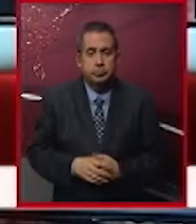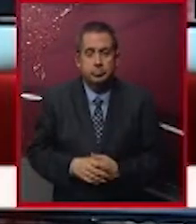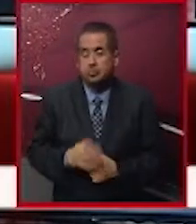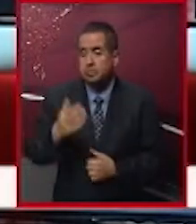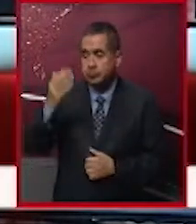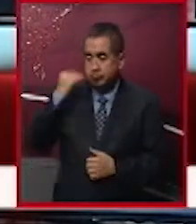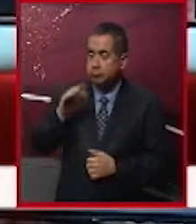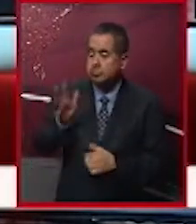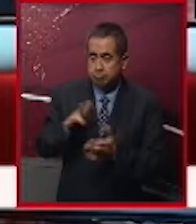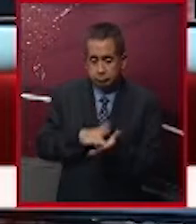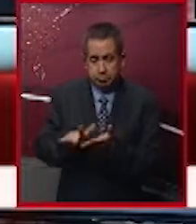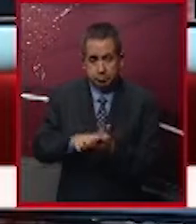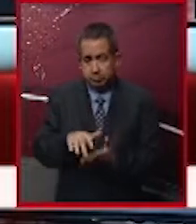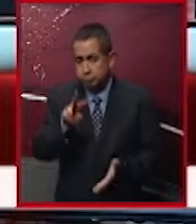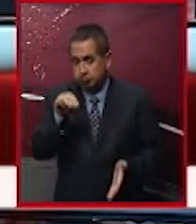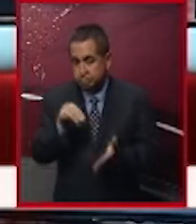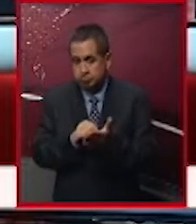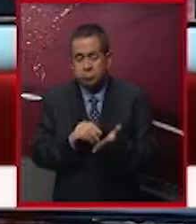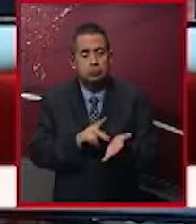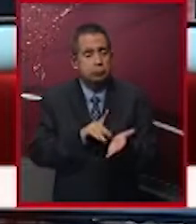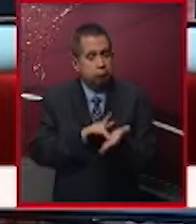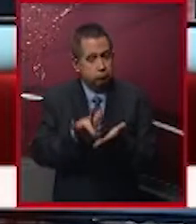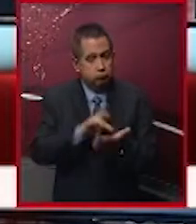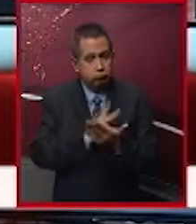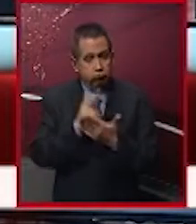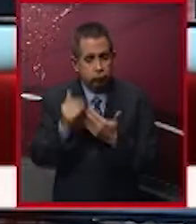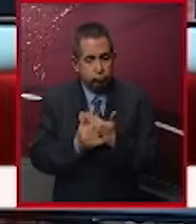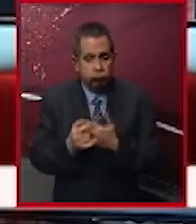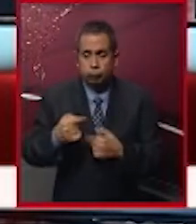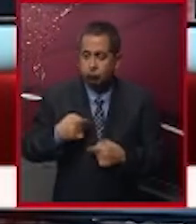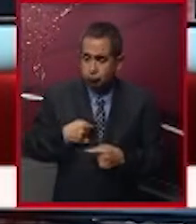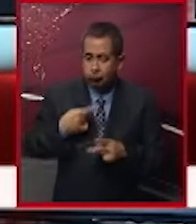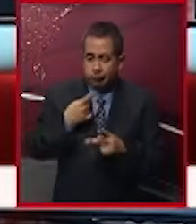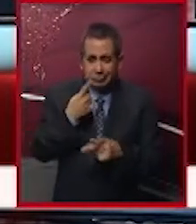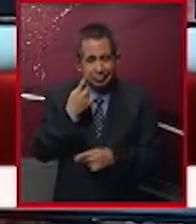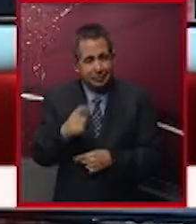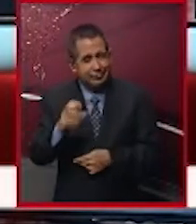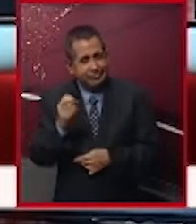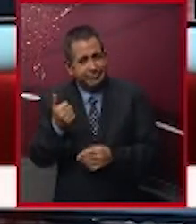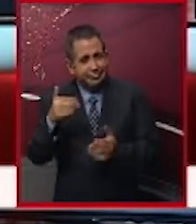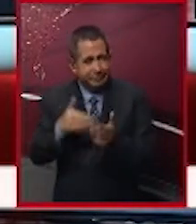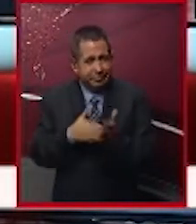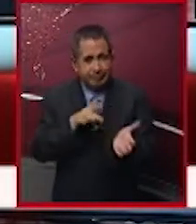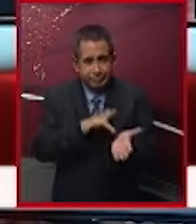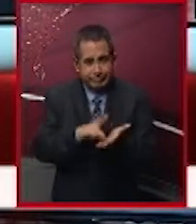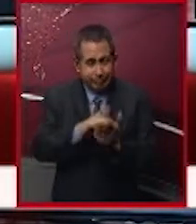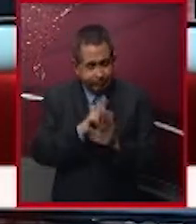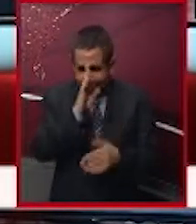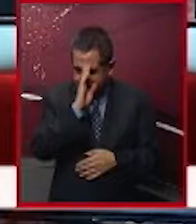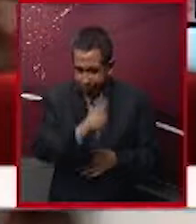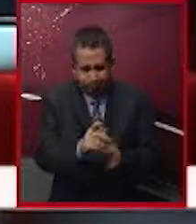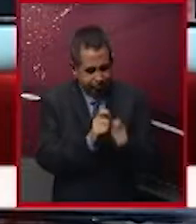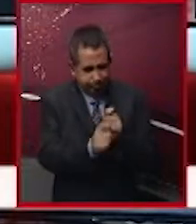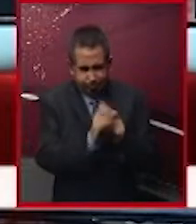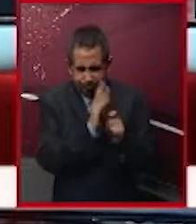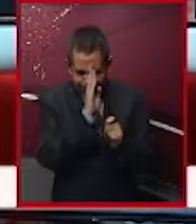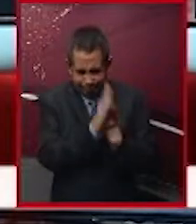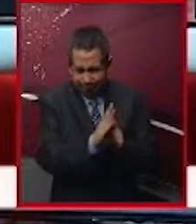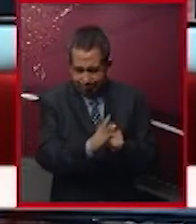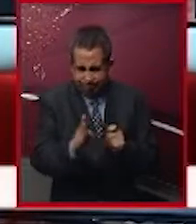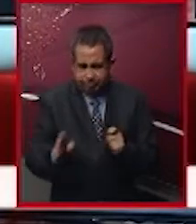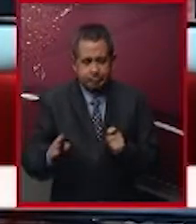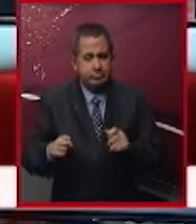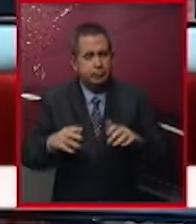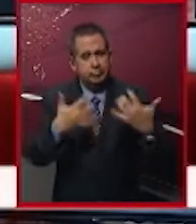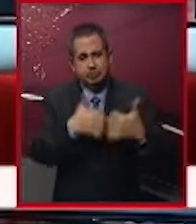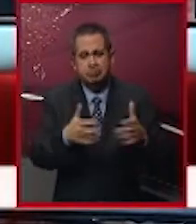beneficiar 3,000 proyectos. Nosotros estamos cerrando con 106,000 proyectos de apoyo directo al sector